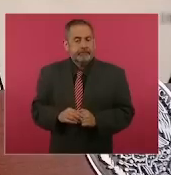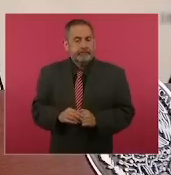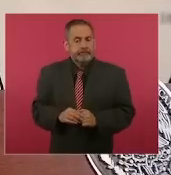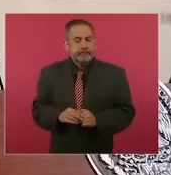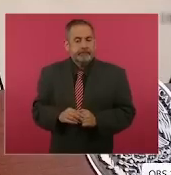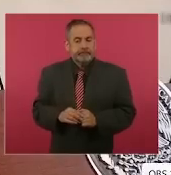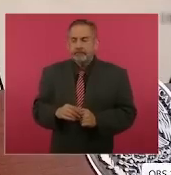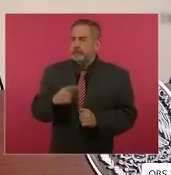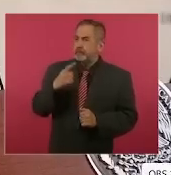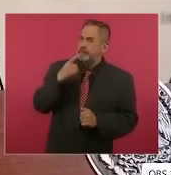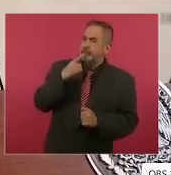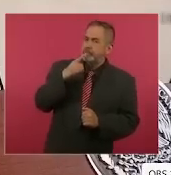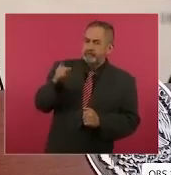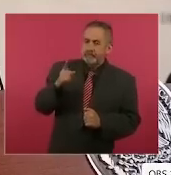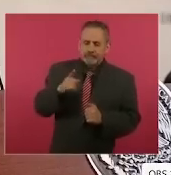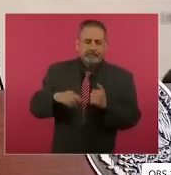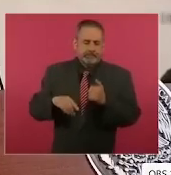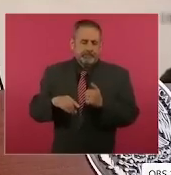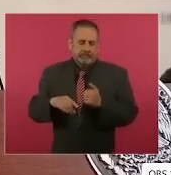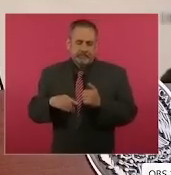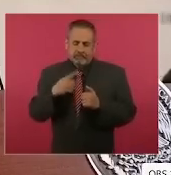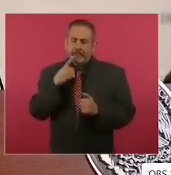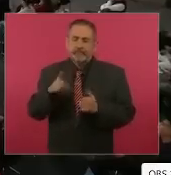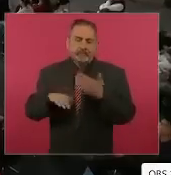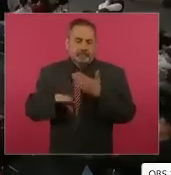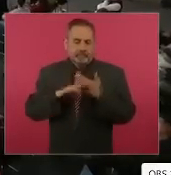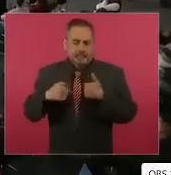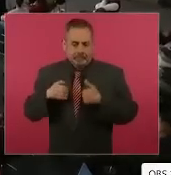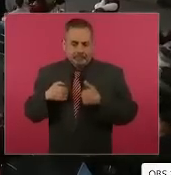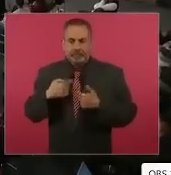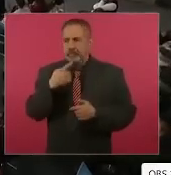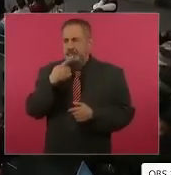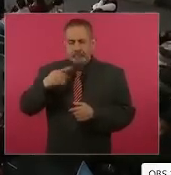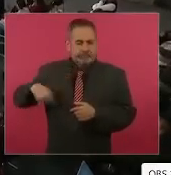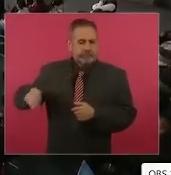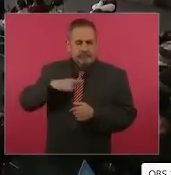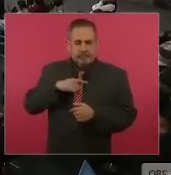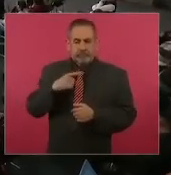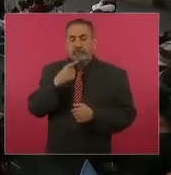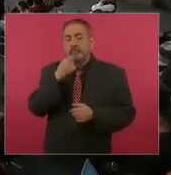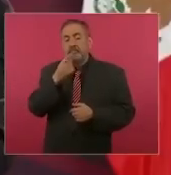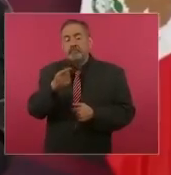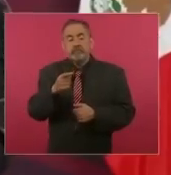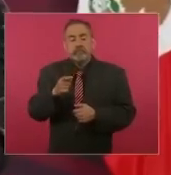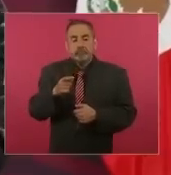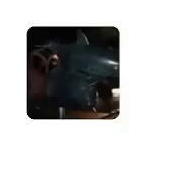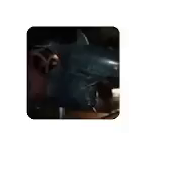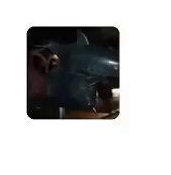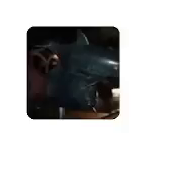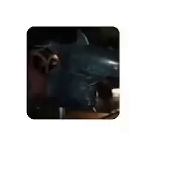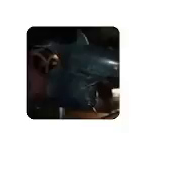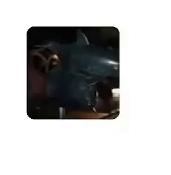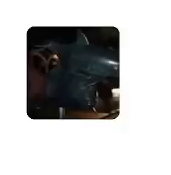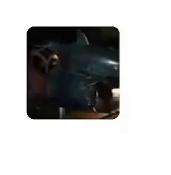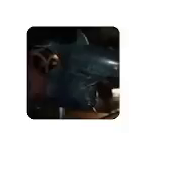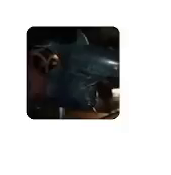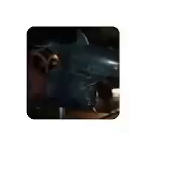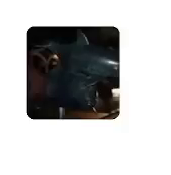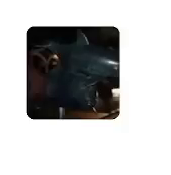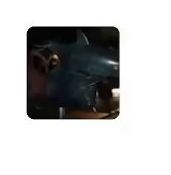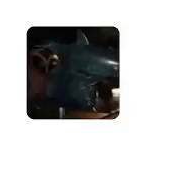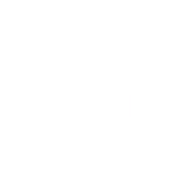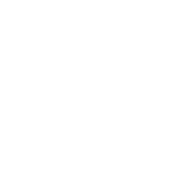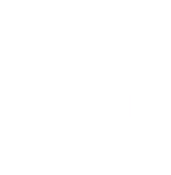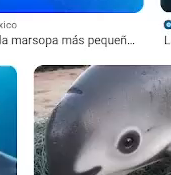que supuestamente hablaba de que no se cuidaba la vaquita marina